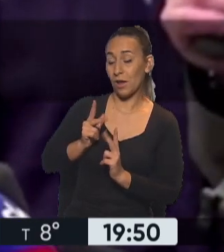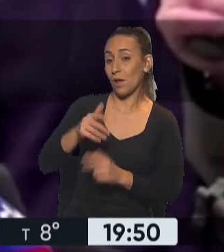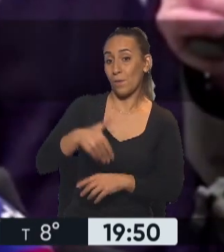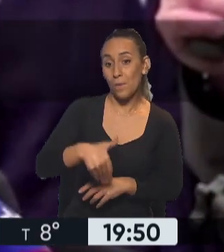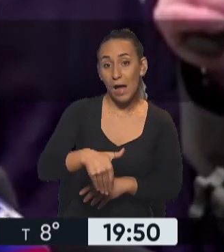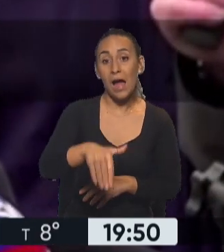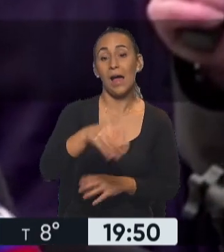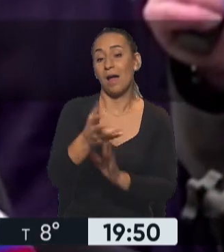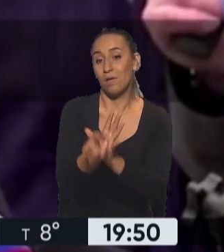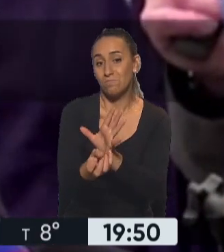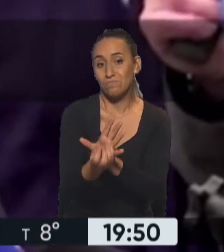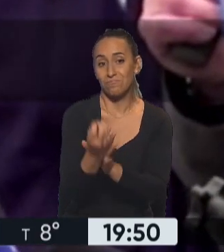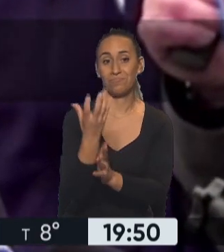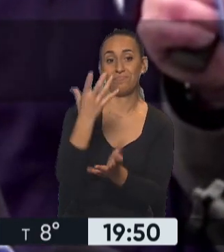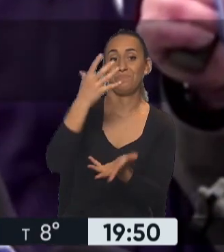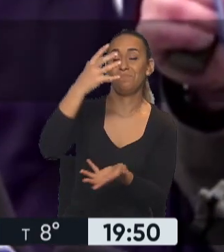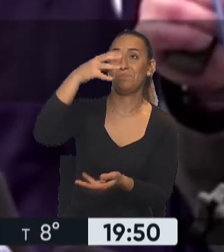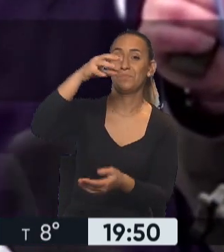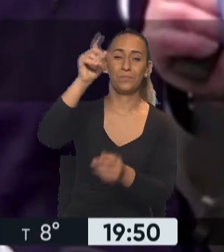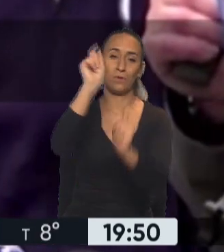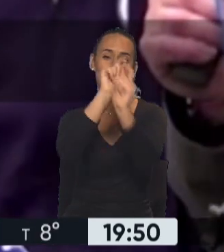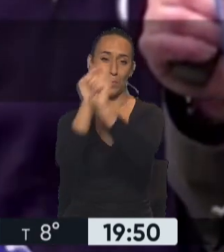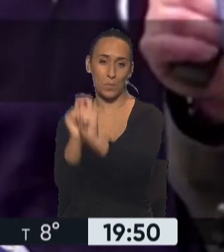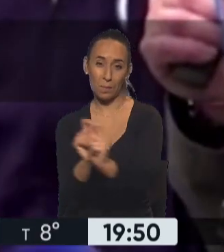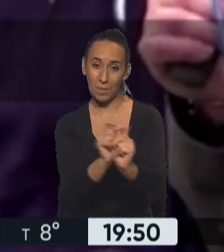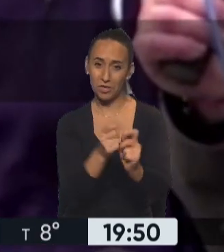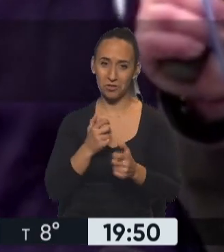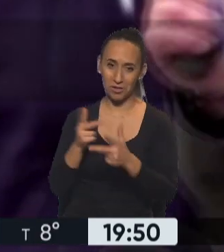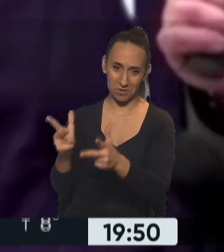that picture is better. Thank you.